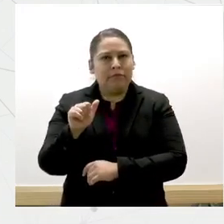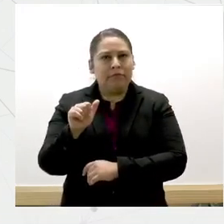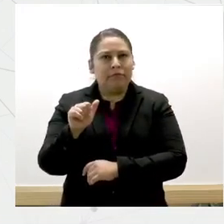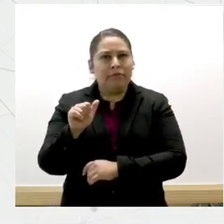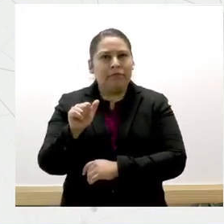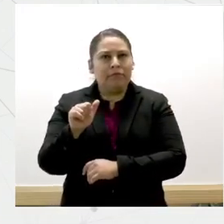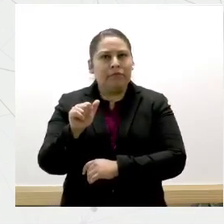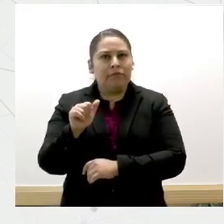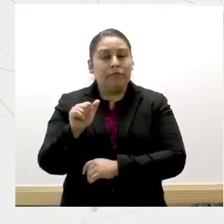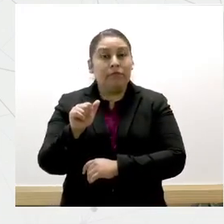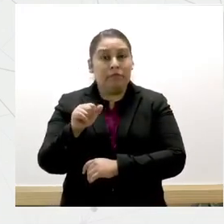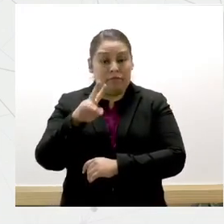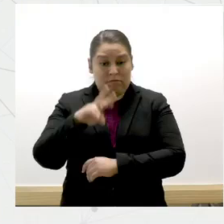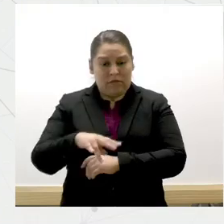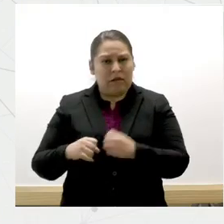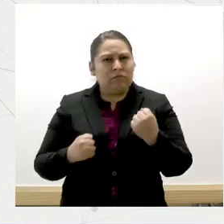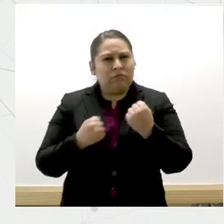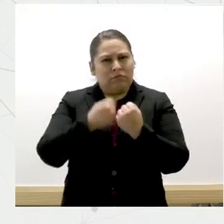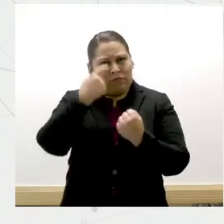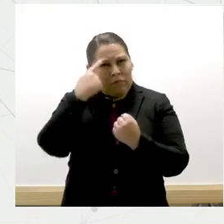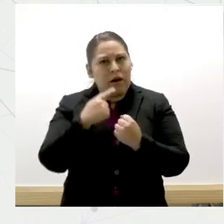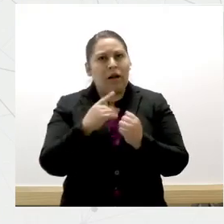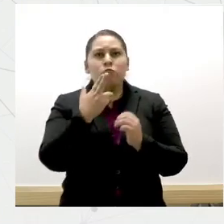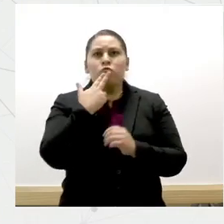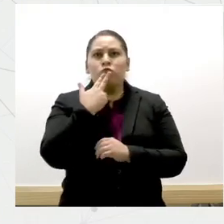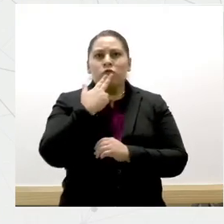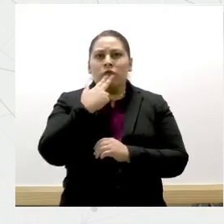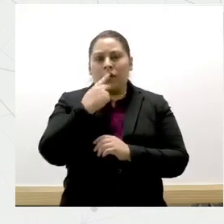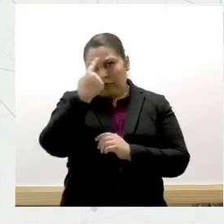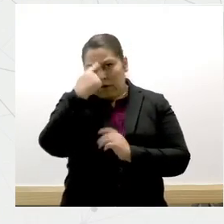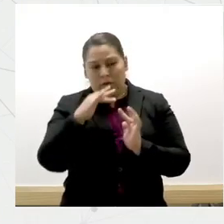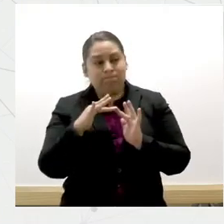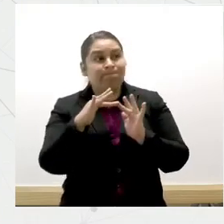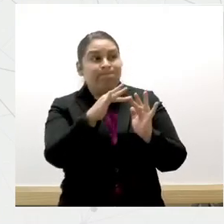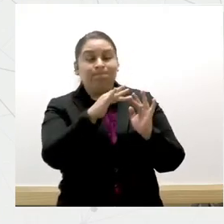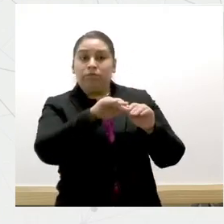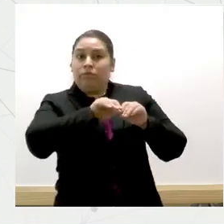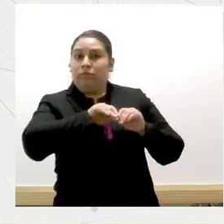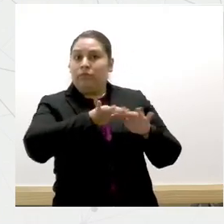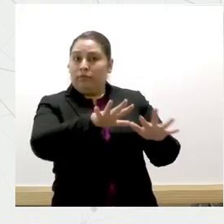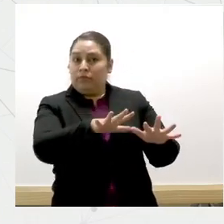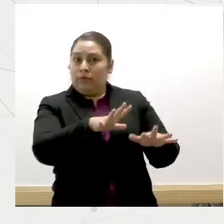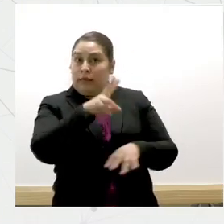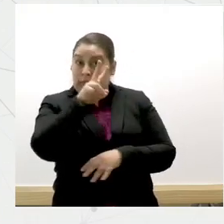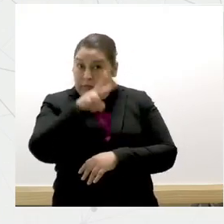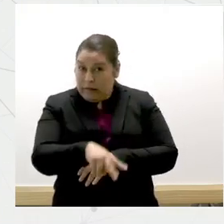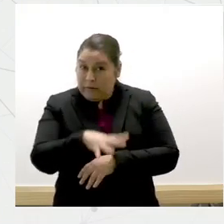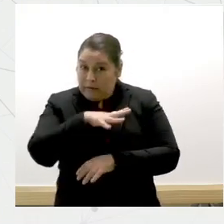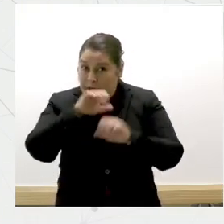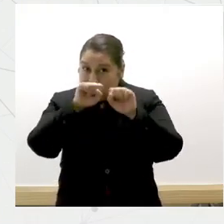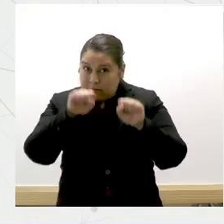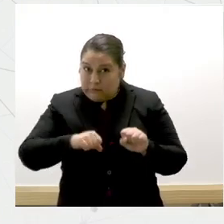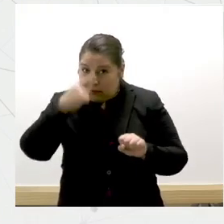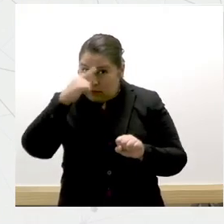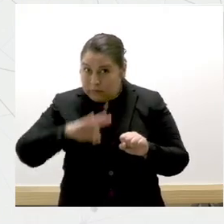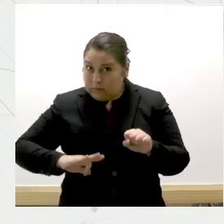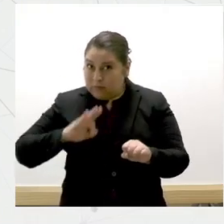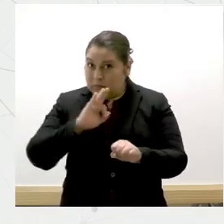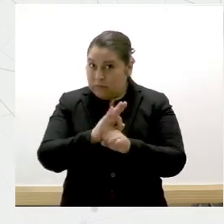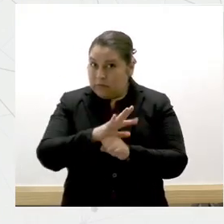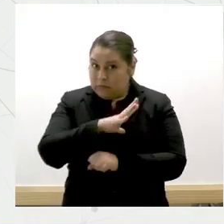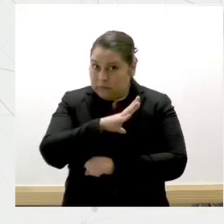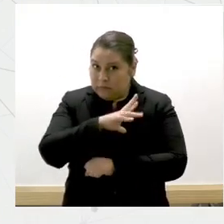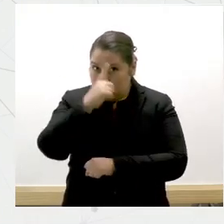sobre la que se sostengan nuestros servicios públicos, tenemos un sistema preparado para ello? Para que no haya partes de